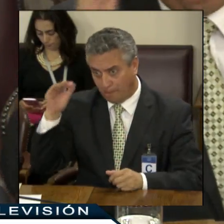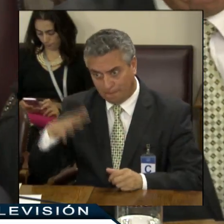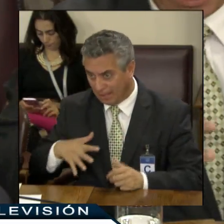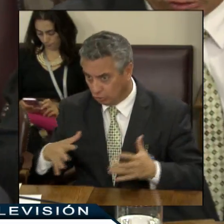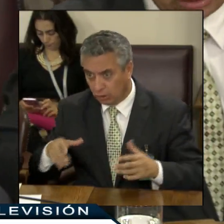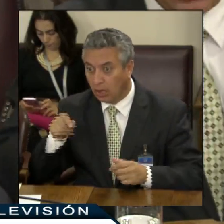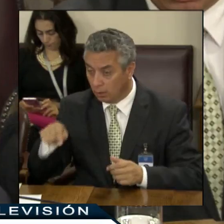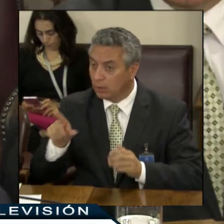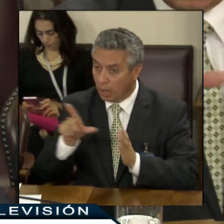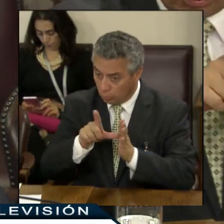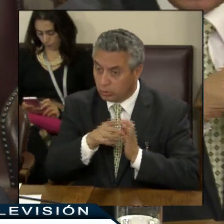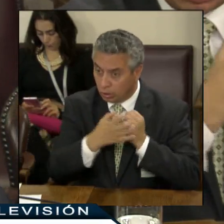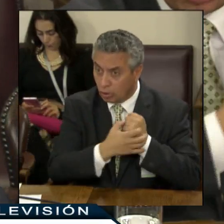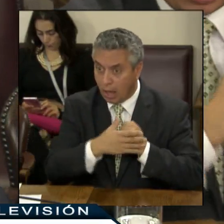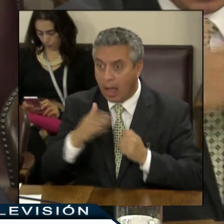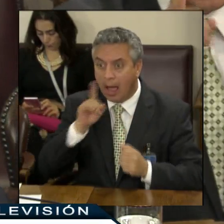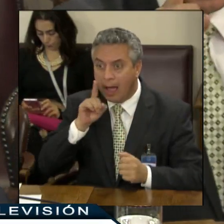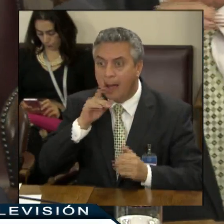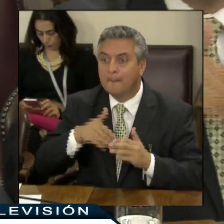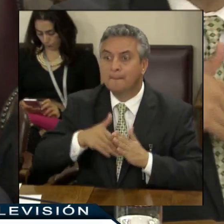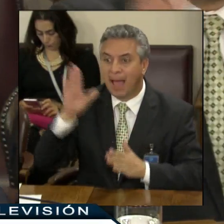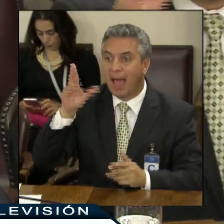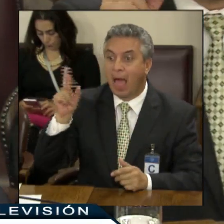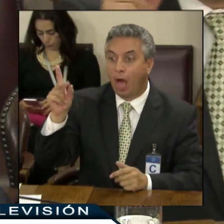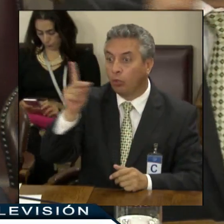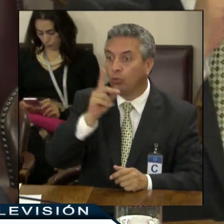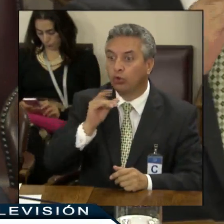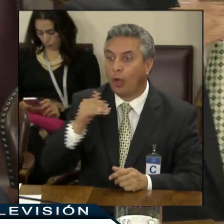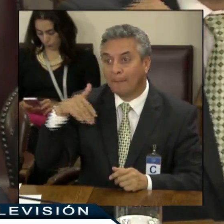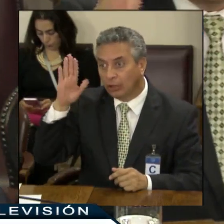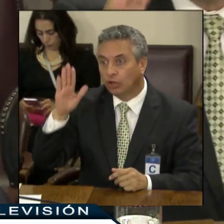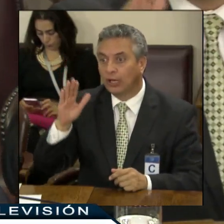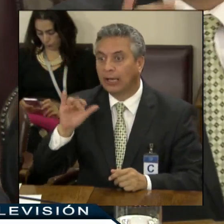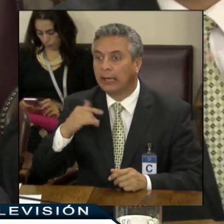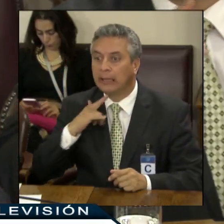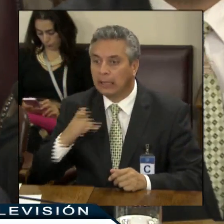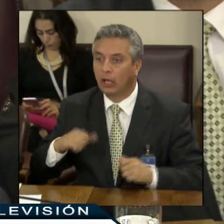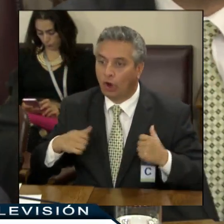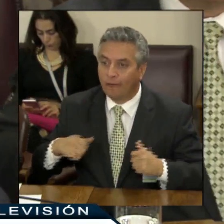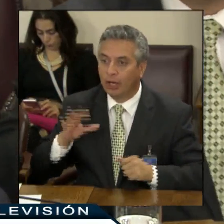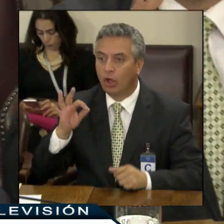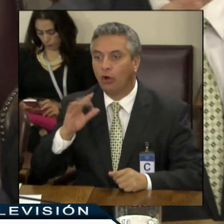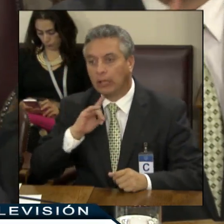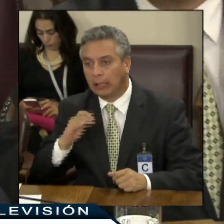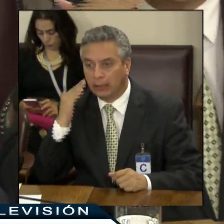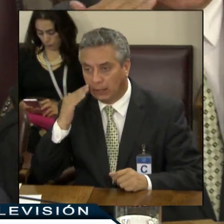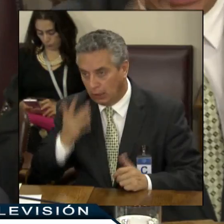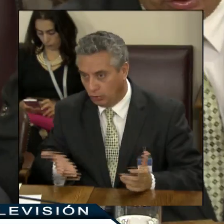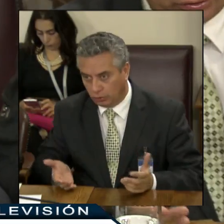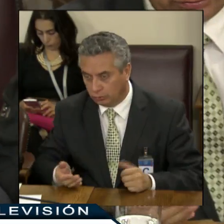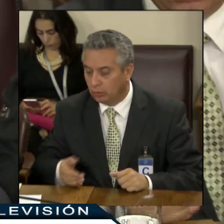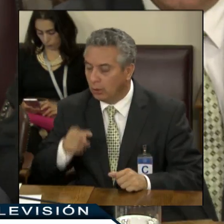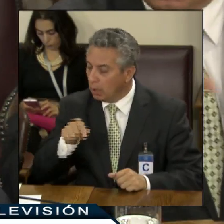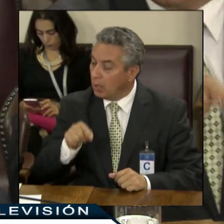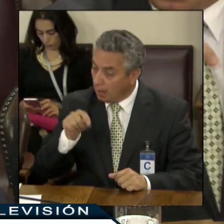hay localidades que hay más adultos mayores que que jóvenes o que niños y también Por ende hay muchas personas